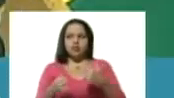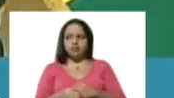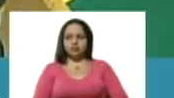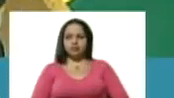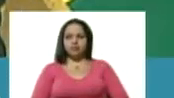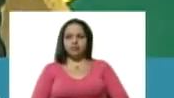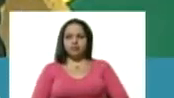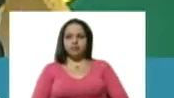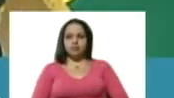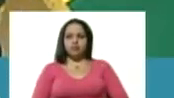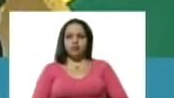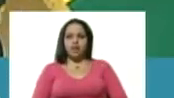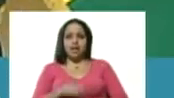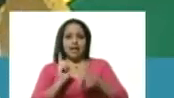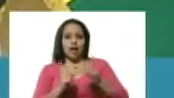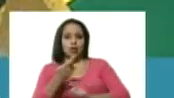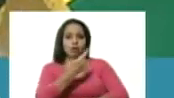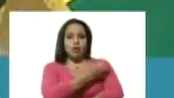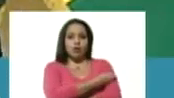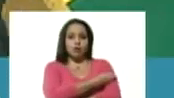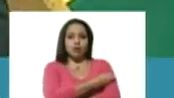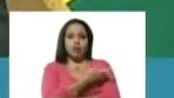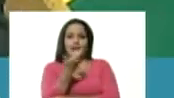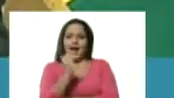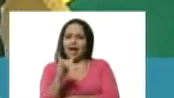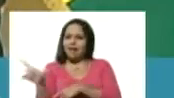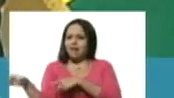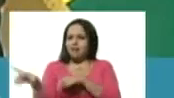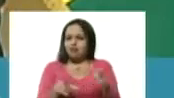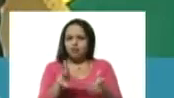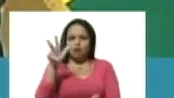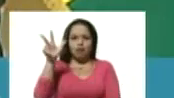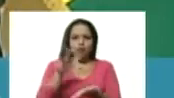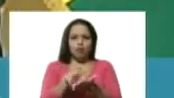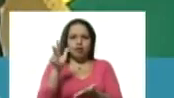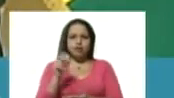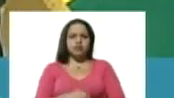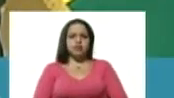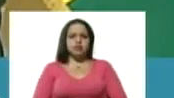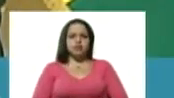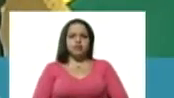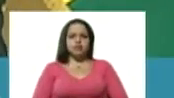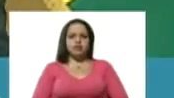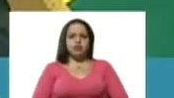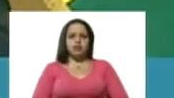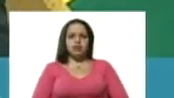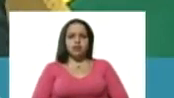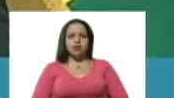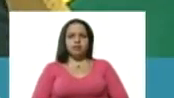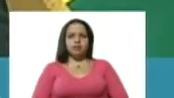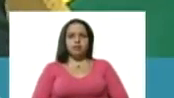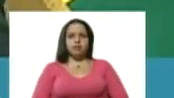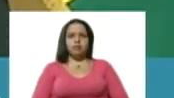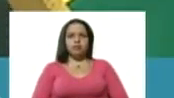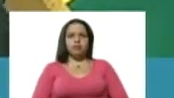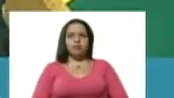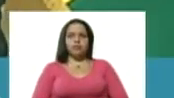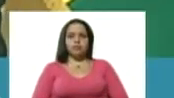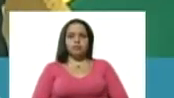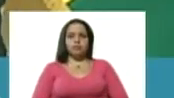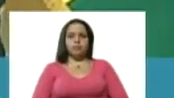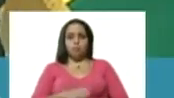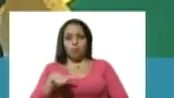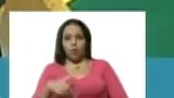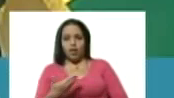momento en que una de esas vacunas surja ya con la efectividad y la seguridad necesaria, bueno, biológica,